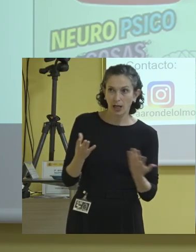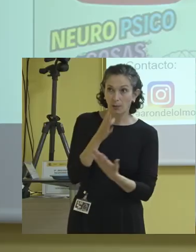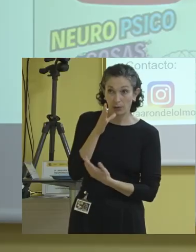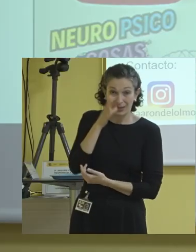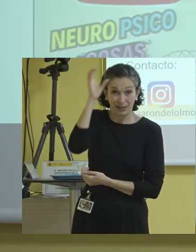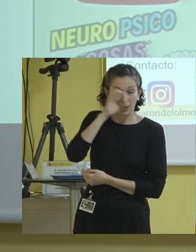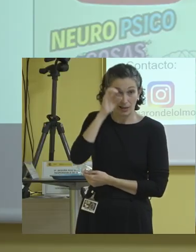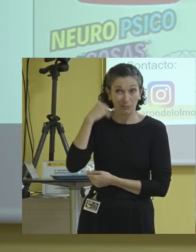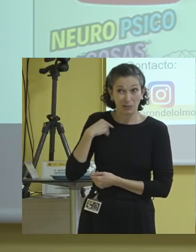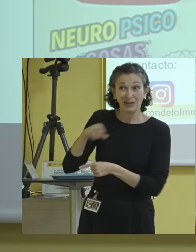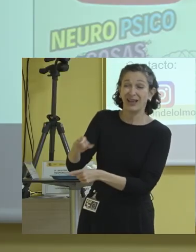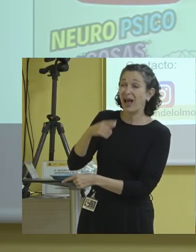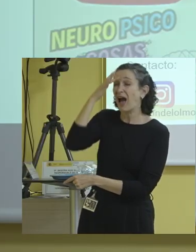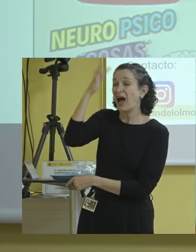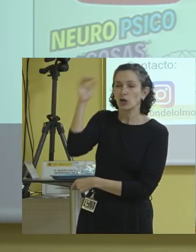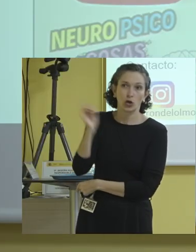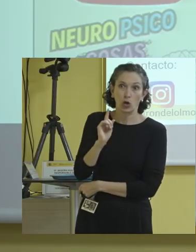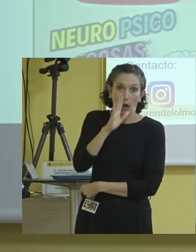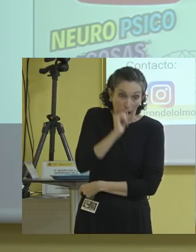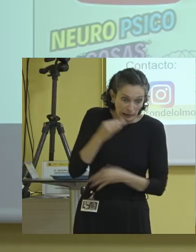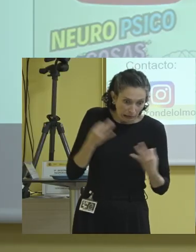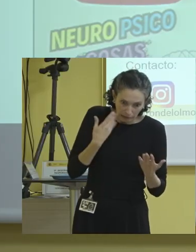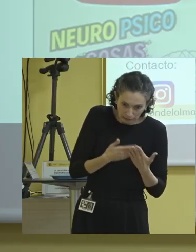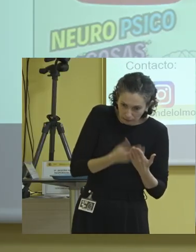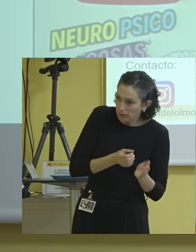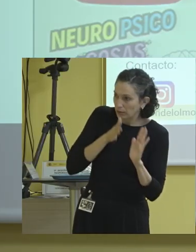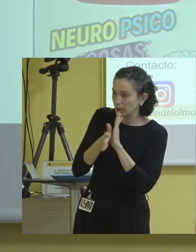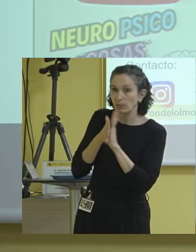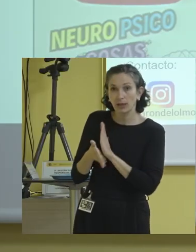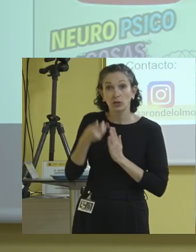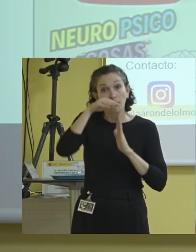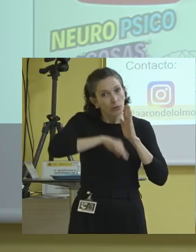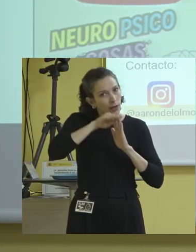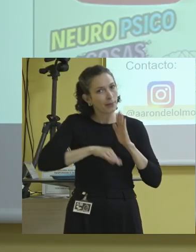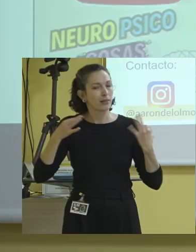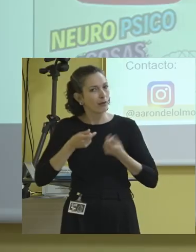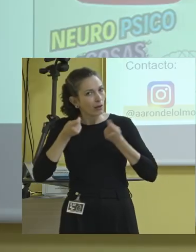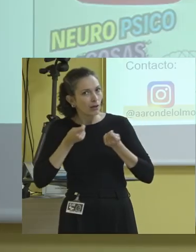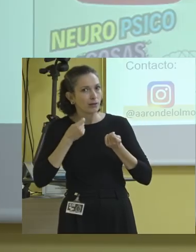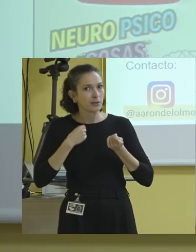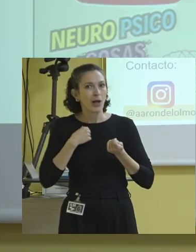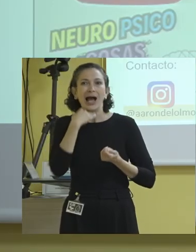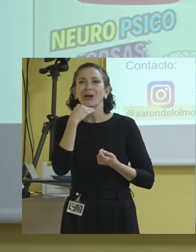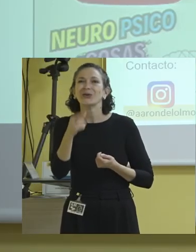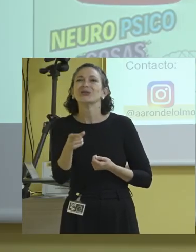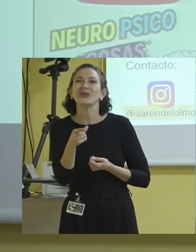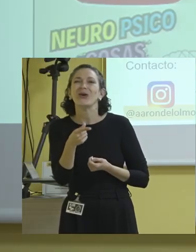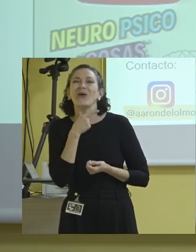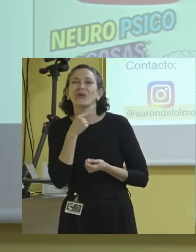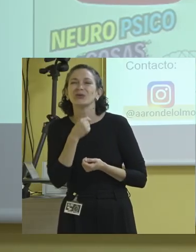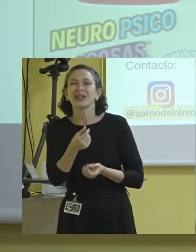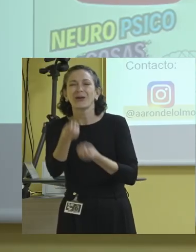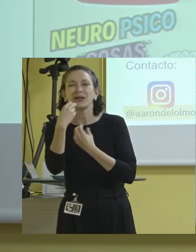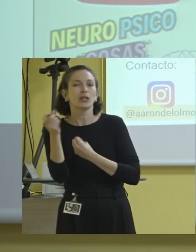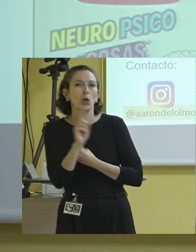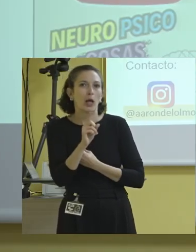que hay, no lo que te gustaría. Entonces hay que empezar a meterle mano a muchos programas para que empiecen a llevar a la gente que te va a contar lo que hay y no algo que te gustaría que te cuente. Creo que ahí está un poquito